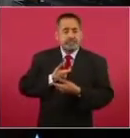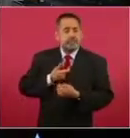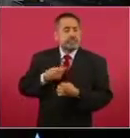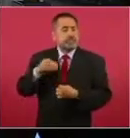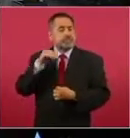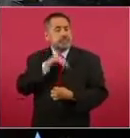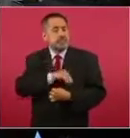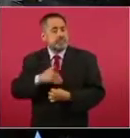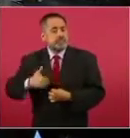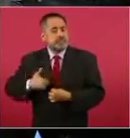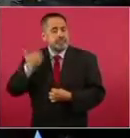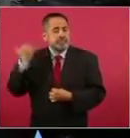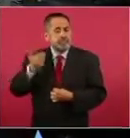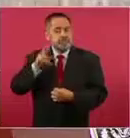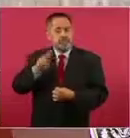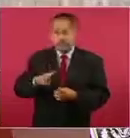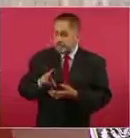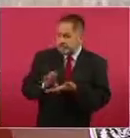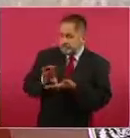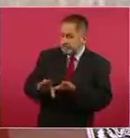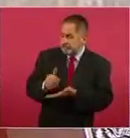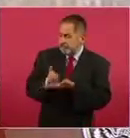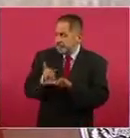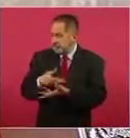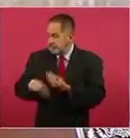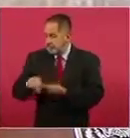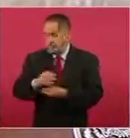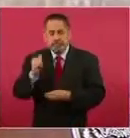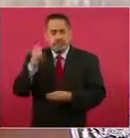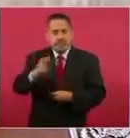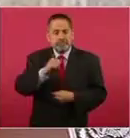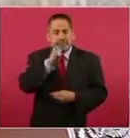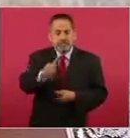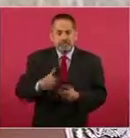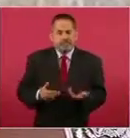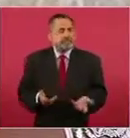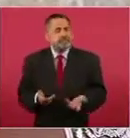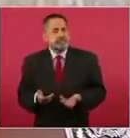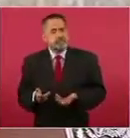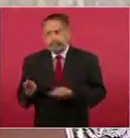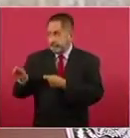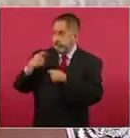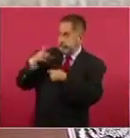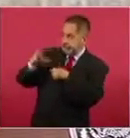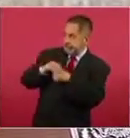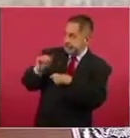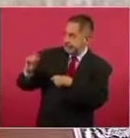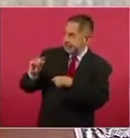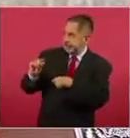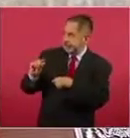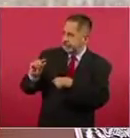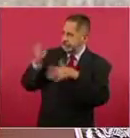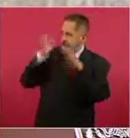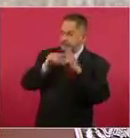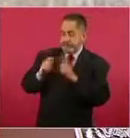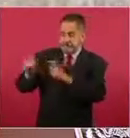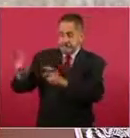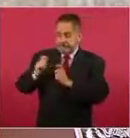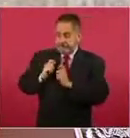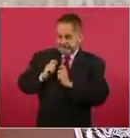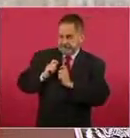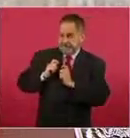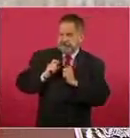kane la actividad que le fue concesionada esa especulación eso se hacía